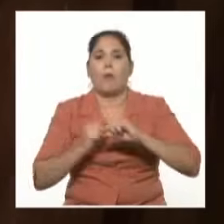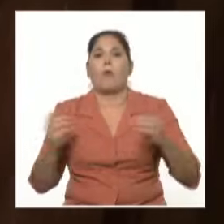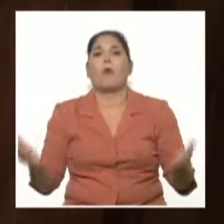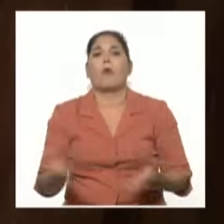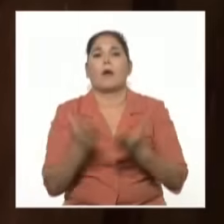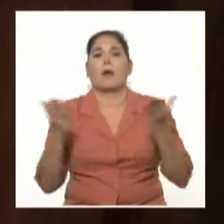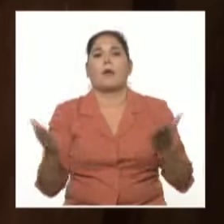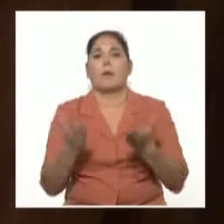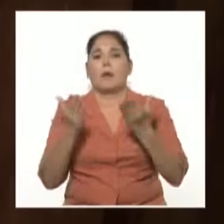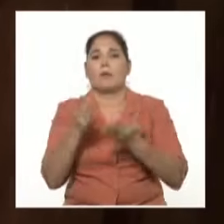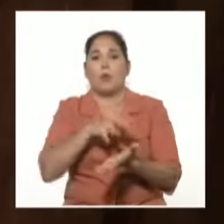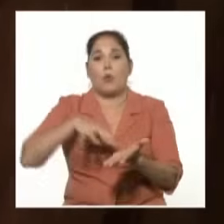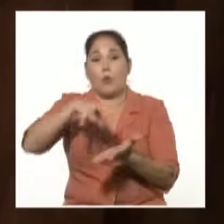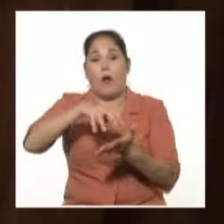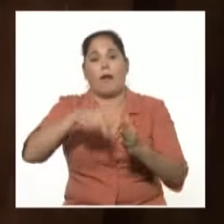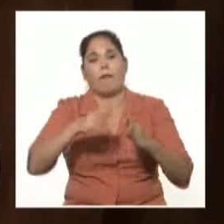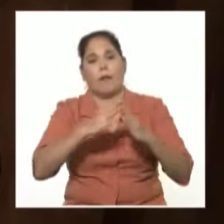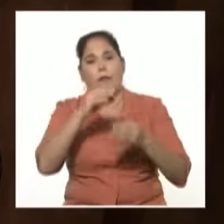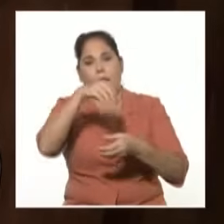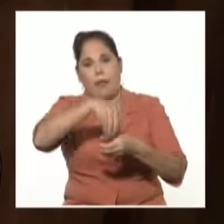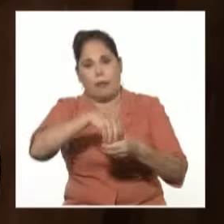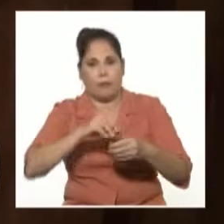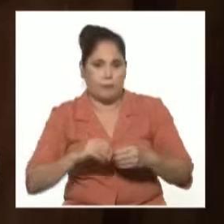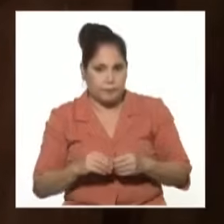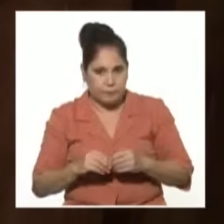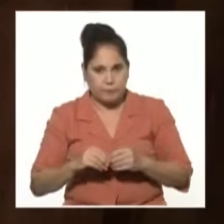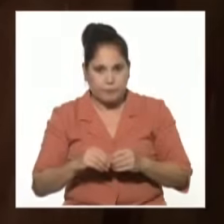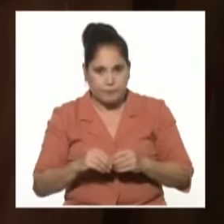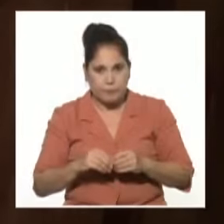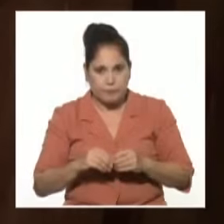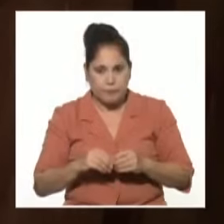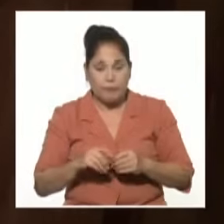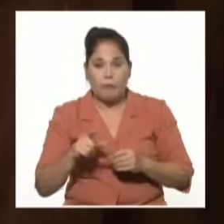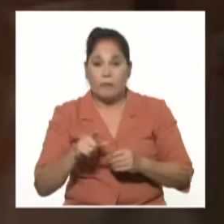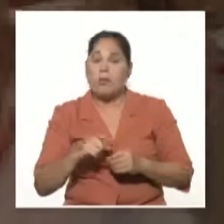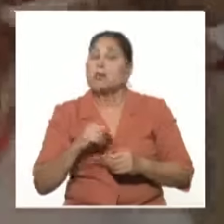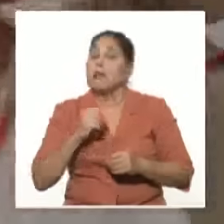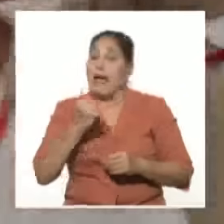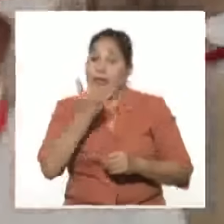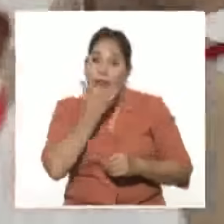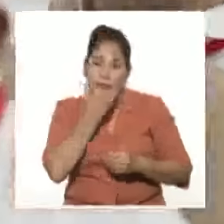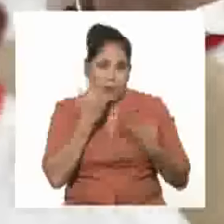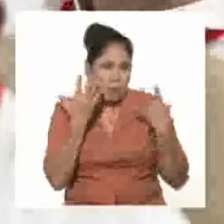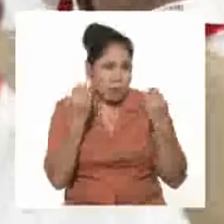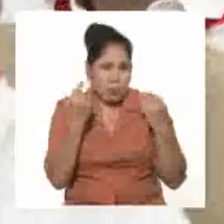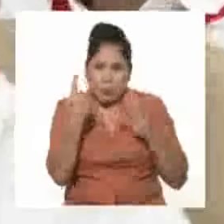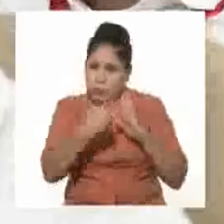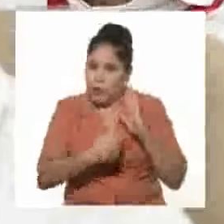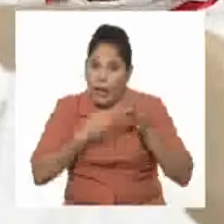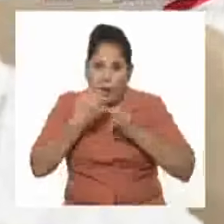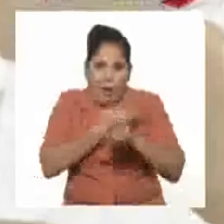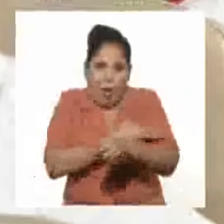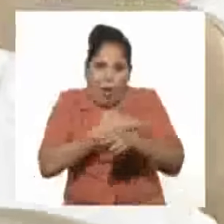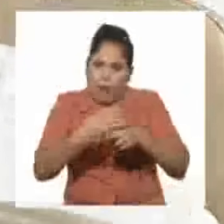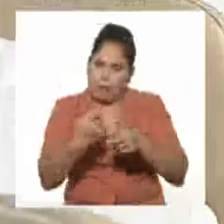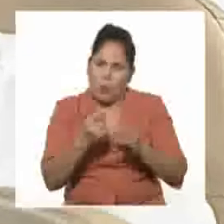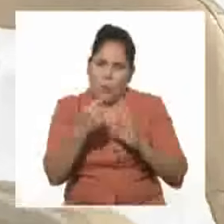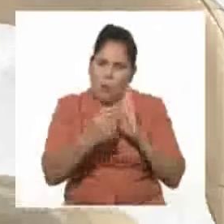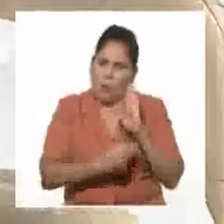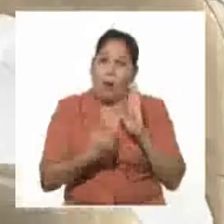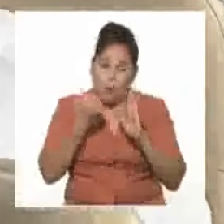en sus lugares de residencia. Fueron devastadores los daños que no detallo para no extender demasiado mis